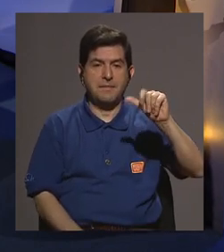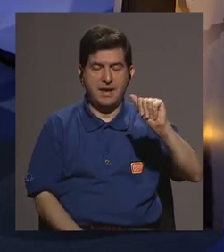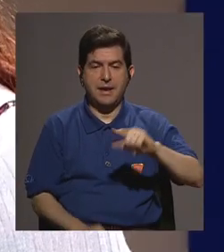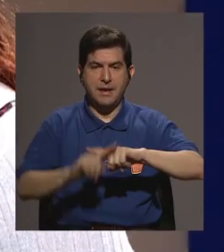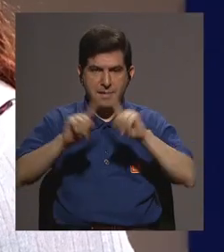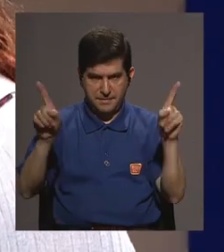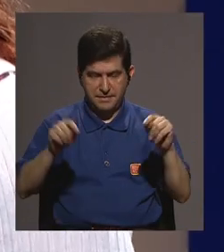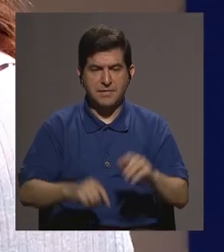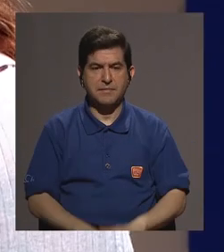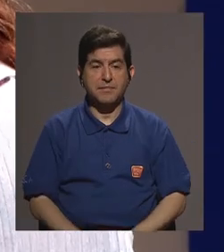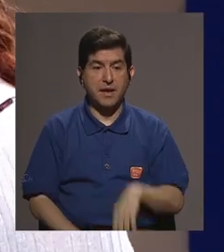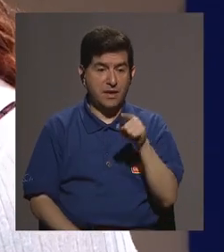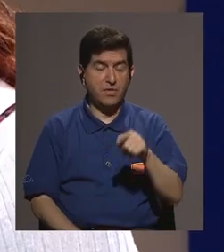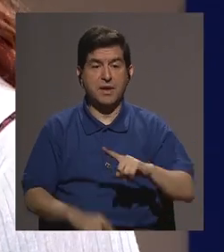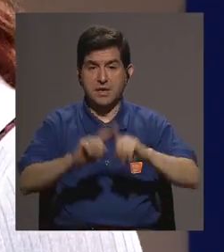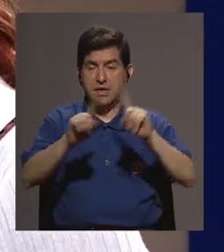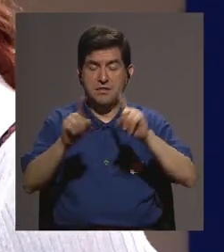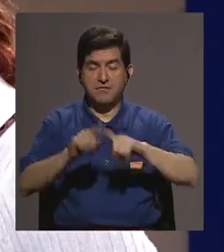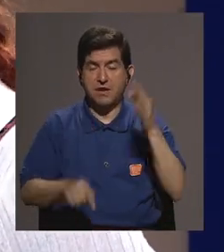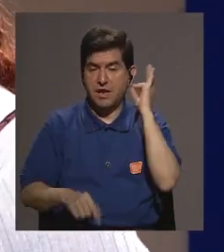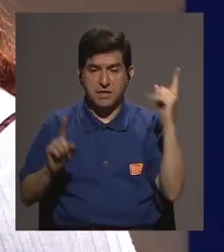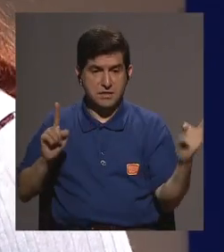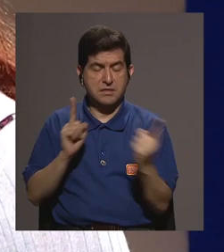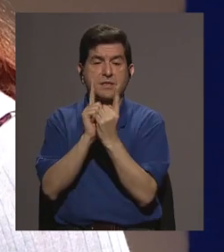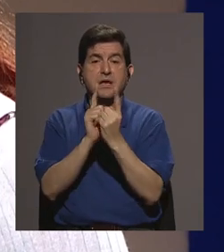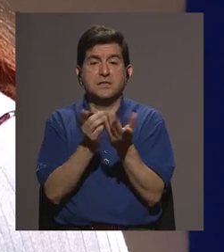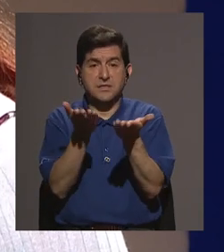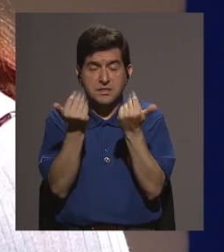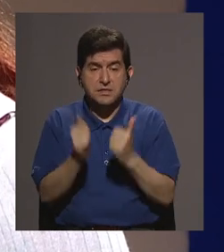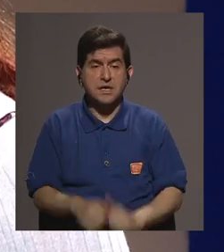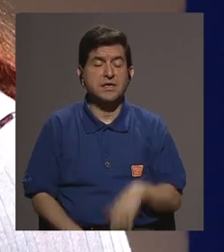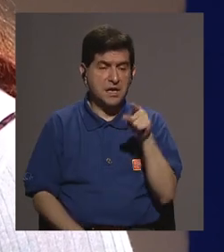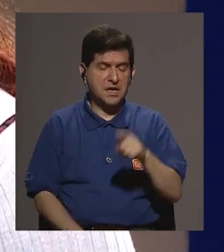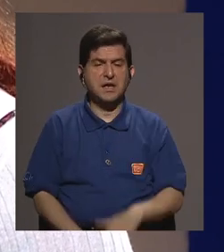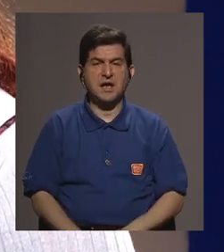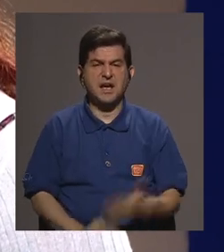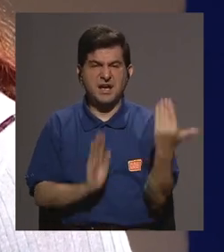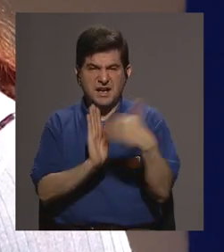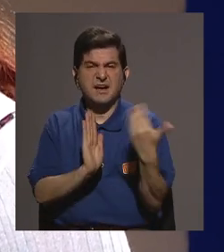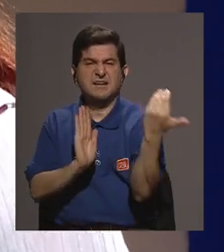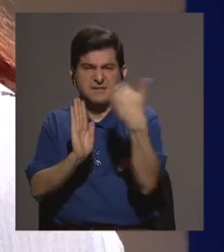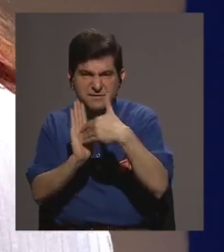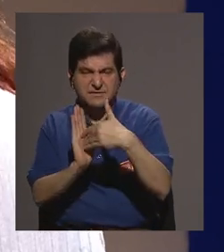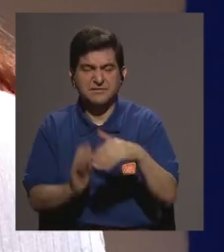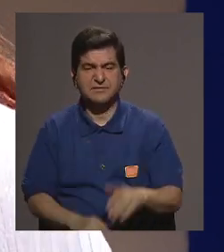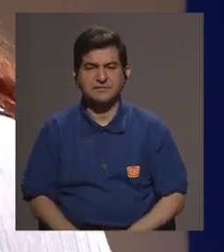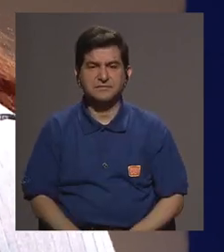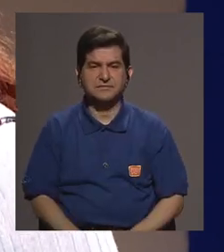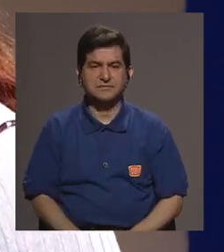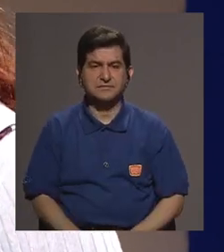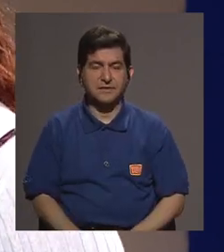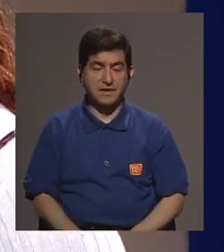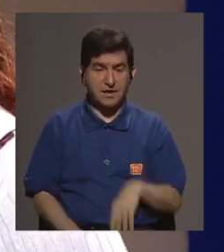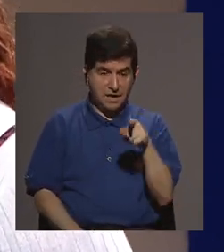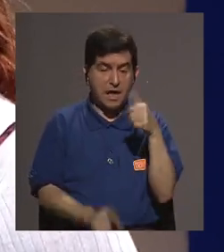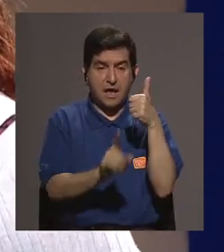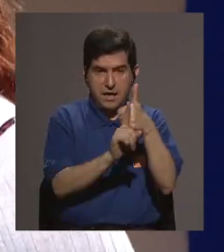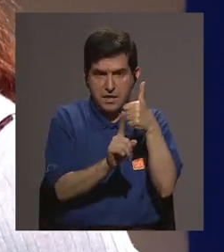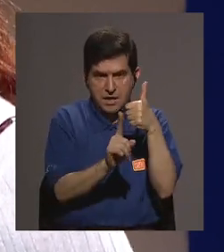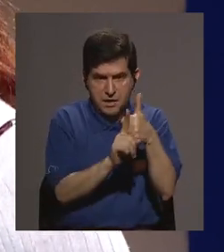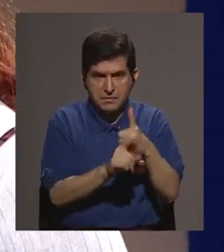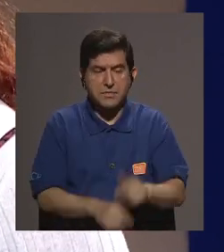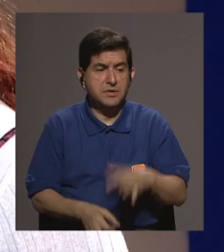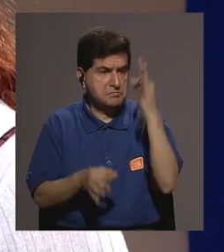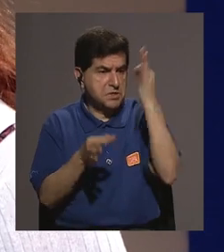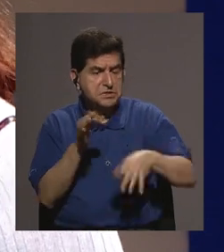pero si se topa con otras mujeres también que le quieren poner el pie por así señor es verdad entonces ella